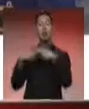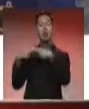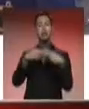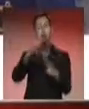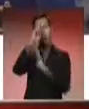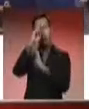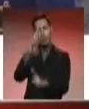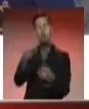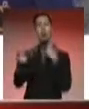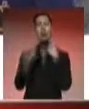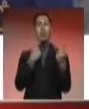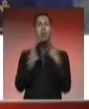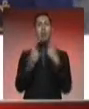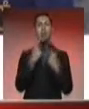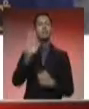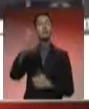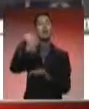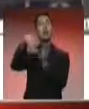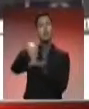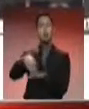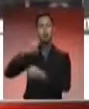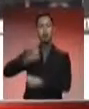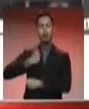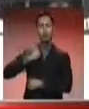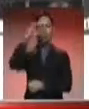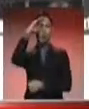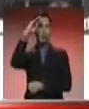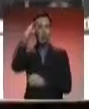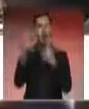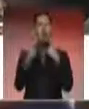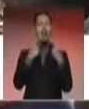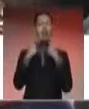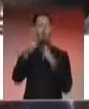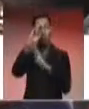y diálogo permanente con los miembros de ambas instituciones.